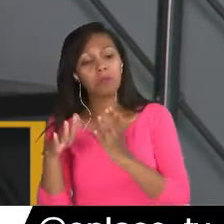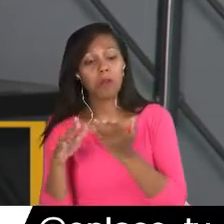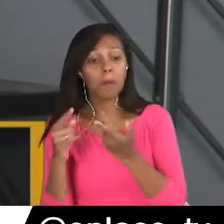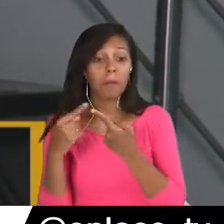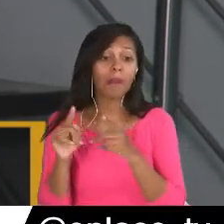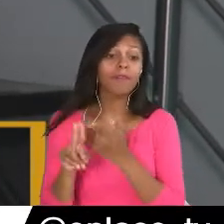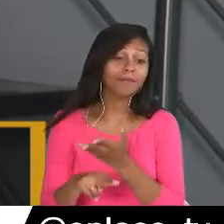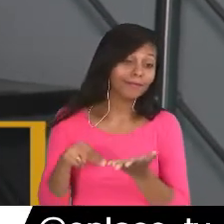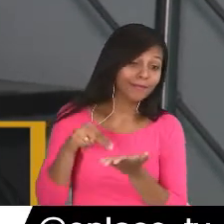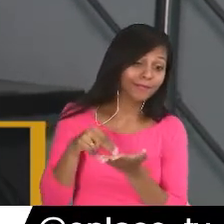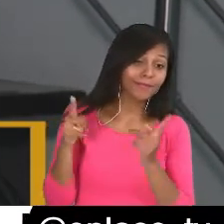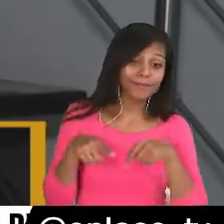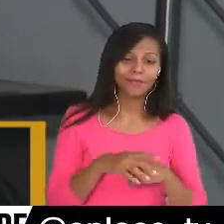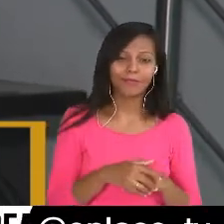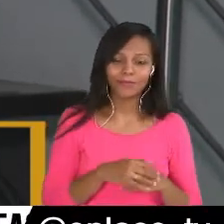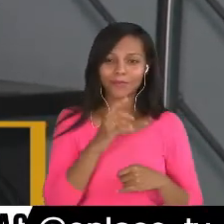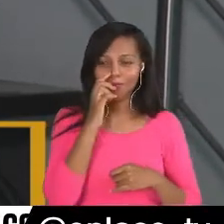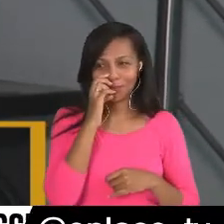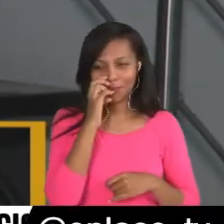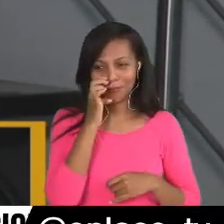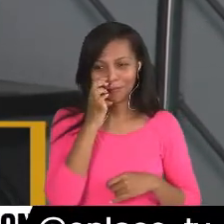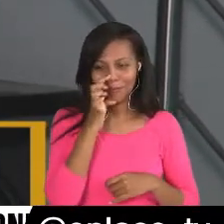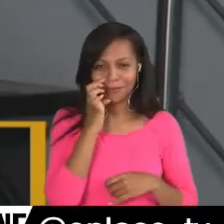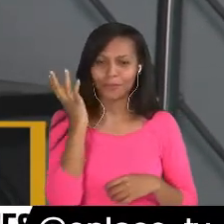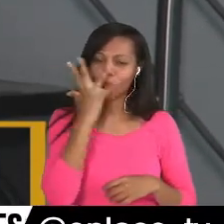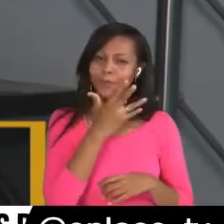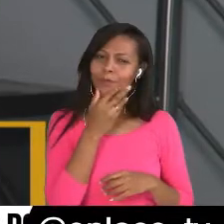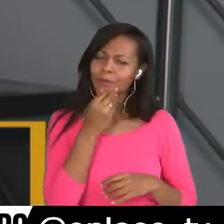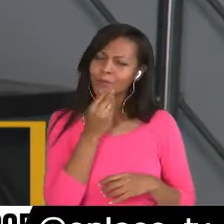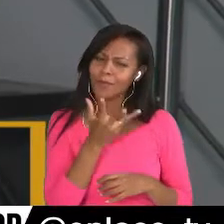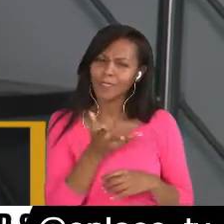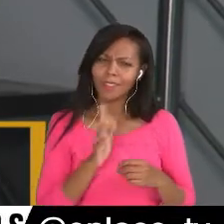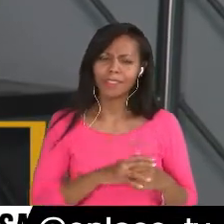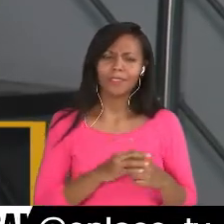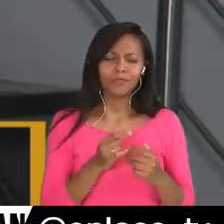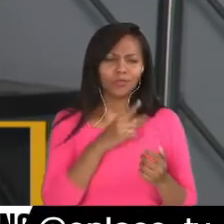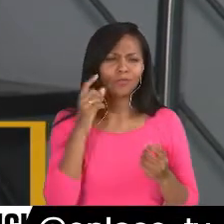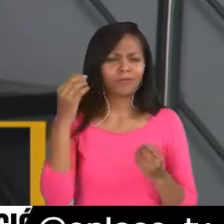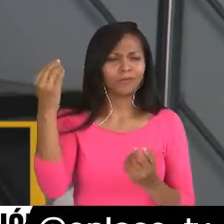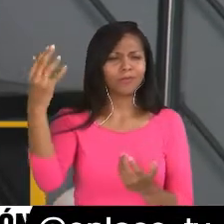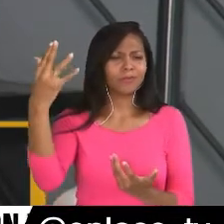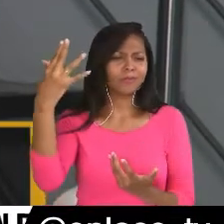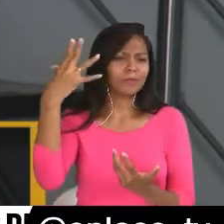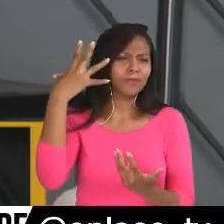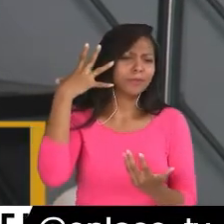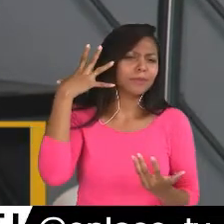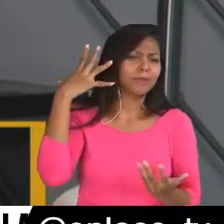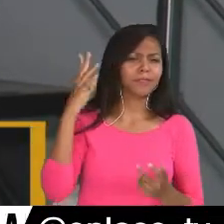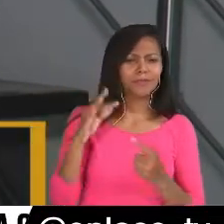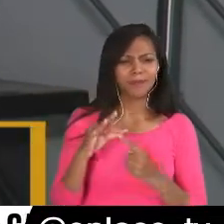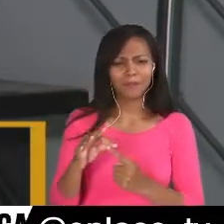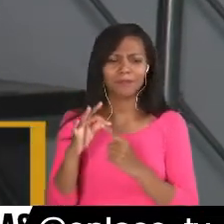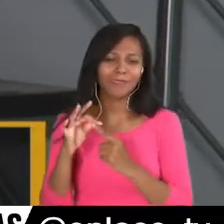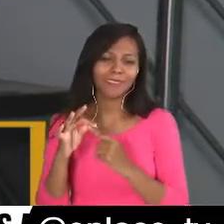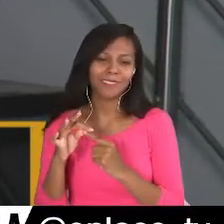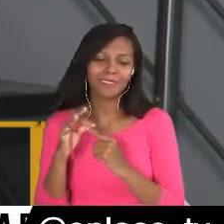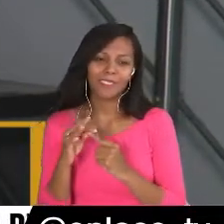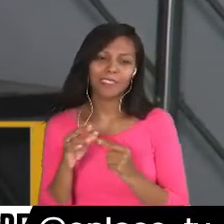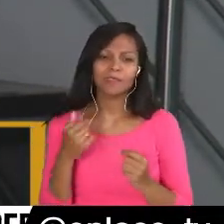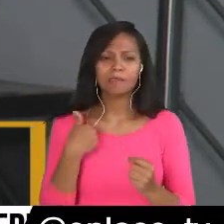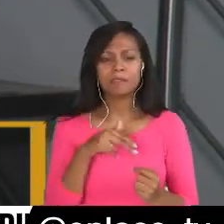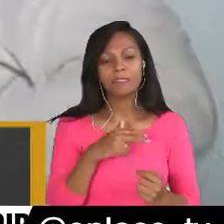esa Eucaristía, esa vigilia pascual es sensacional, es un momento de fusión de Espíritu Santo muy grande y lógicamente que tenemos que vivir ese